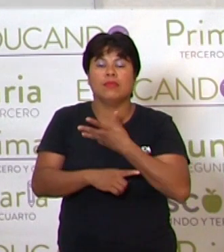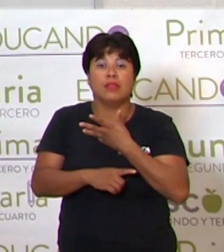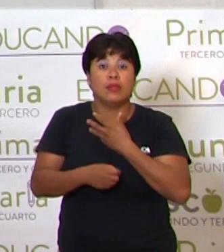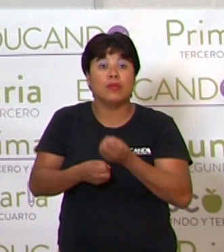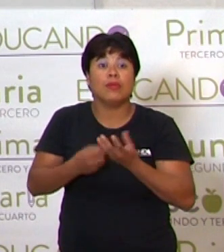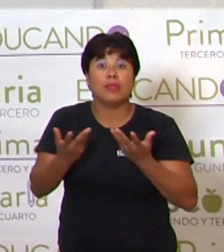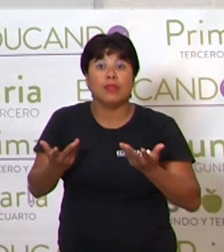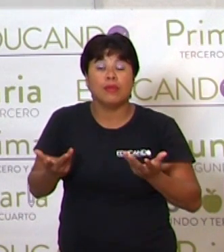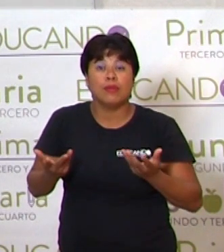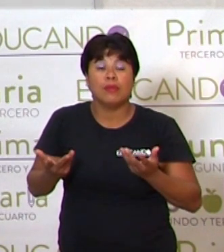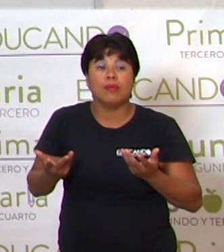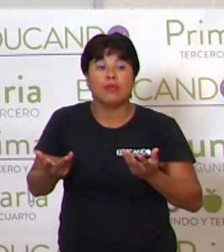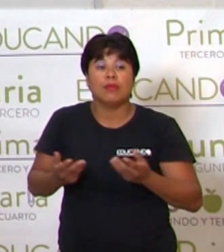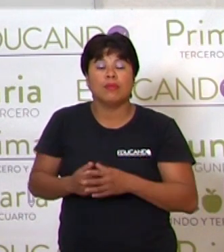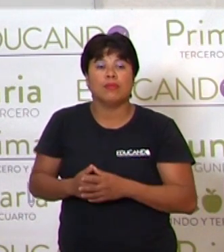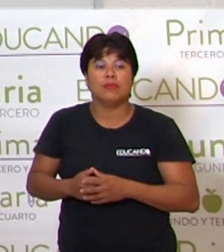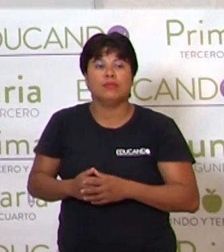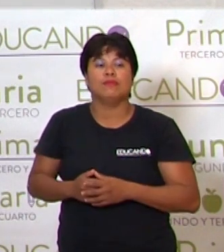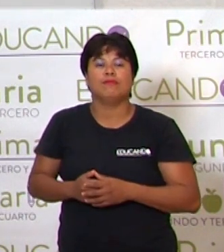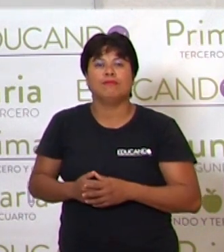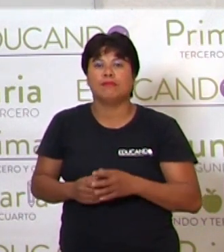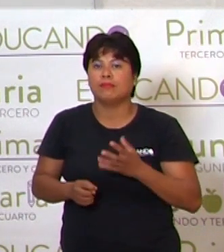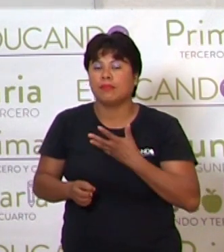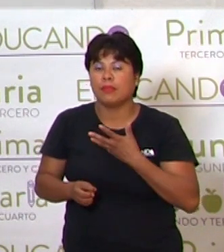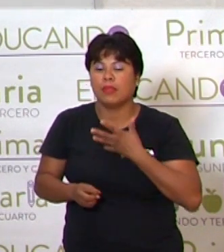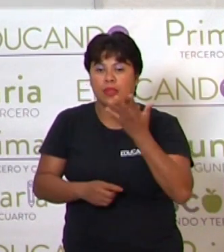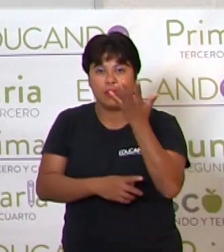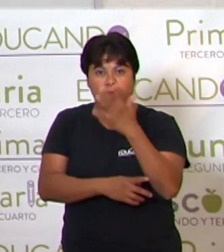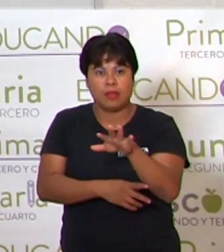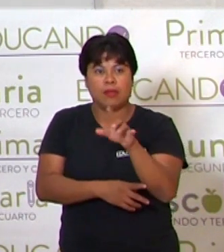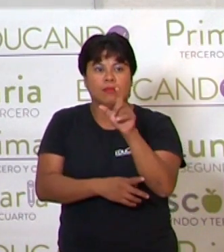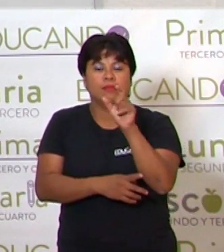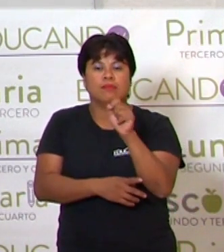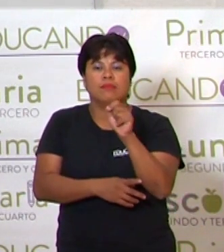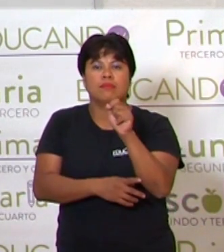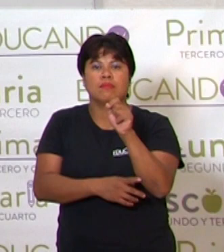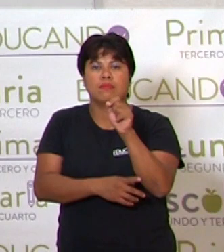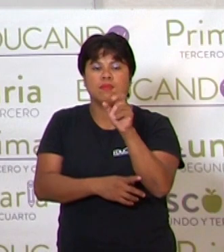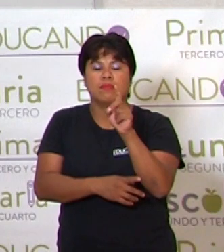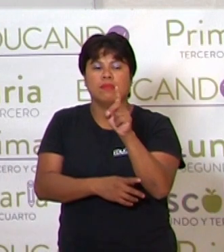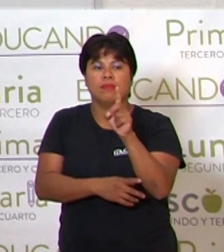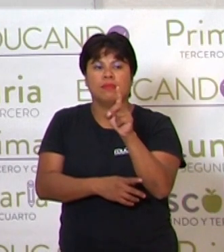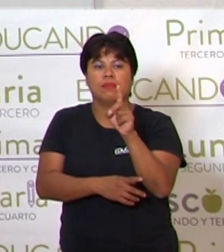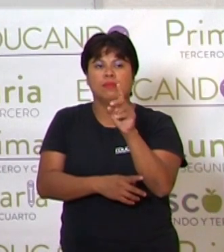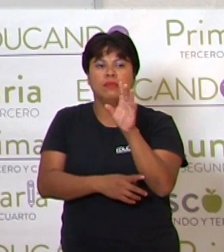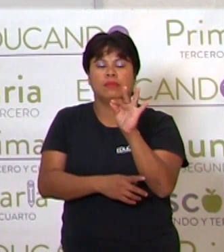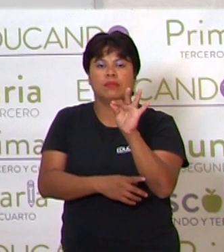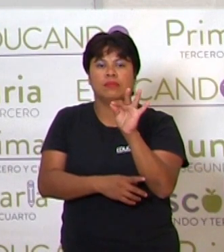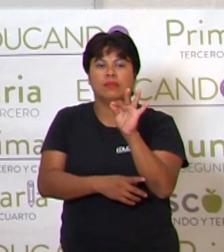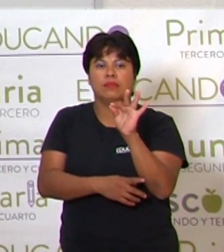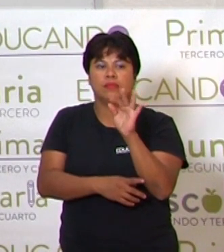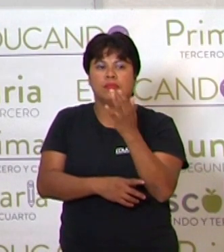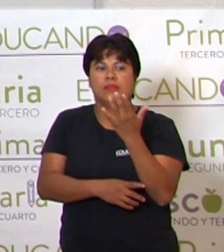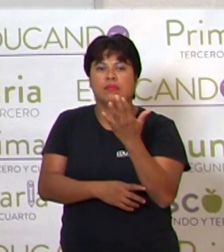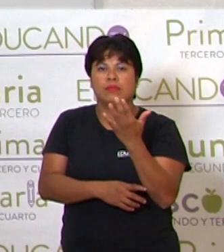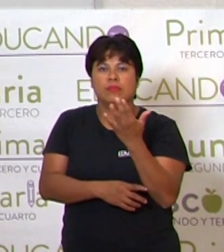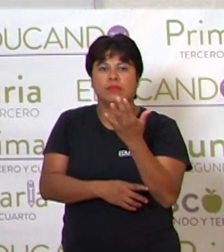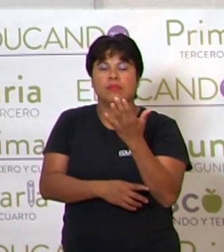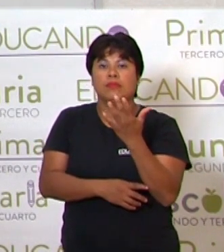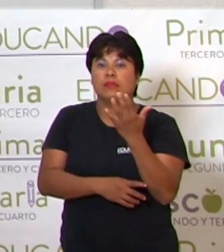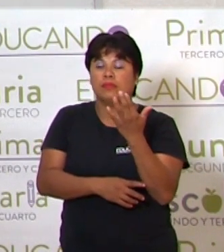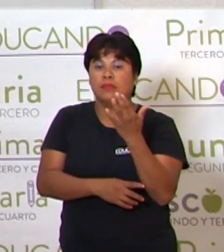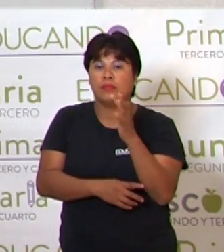cuánto? A ver, tiene 10, 20, 30, 40, 50